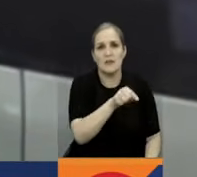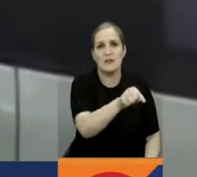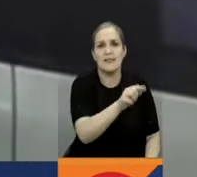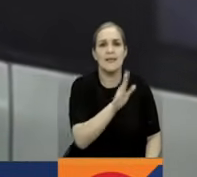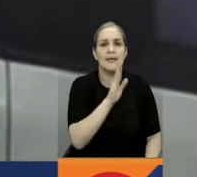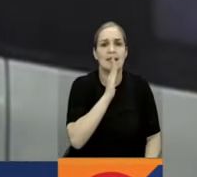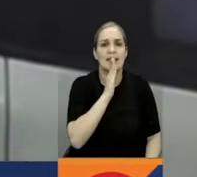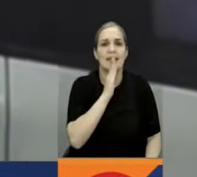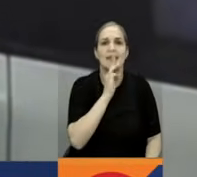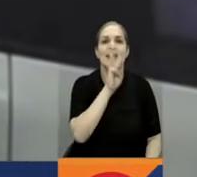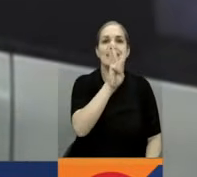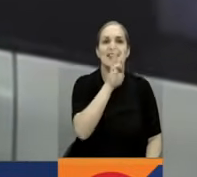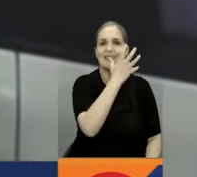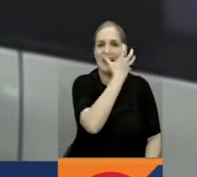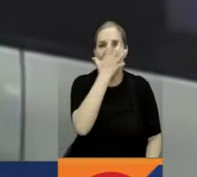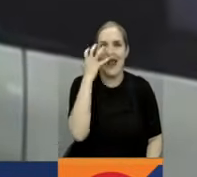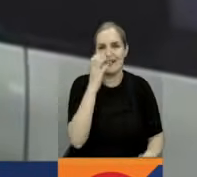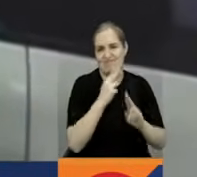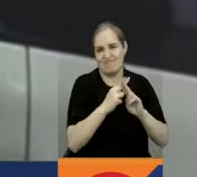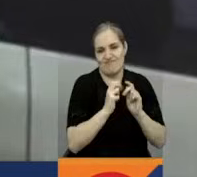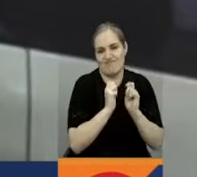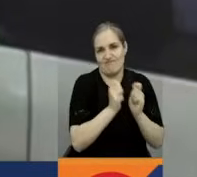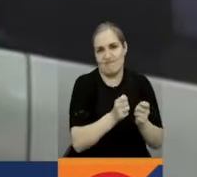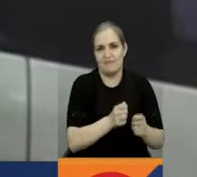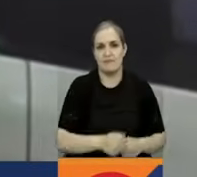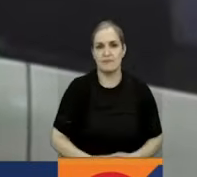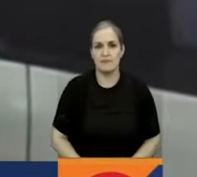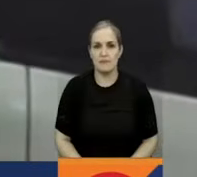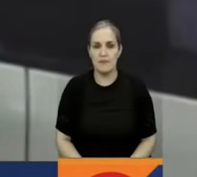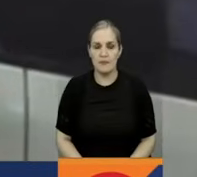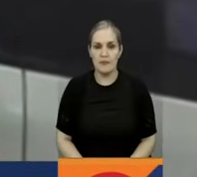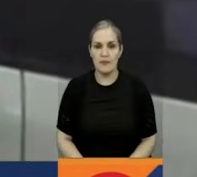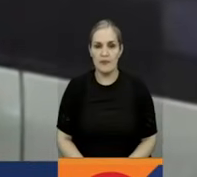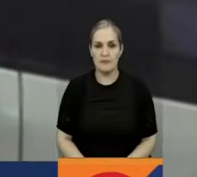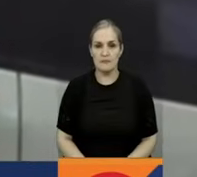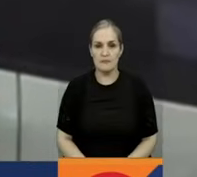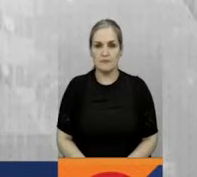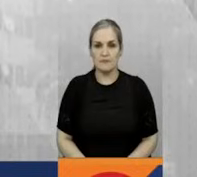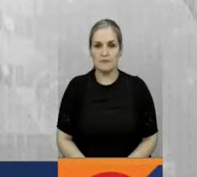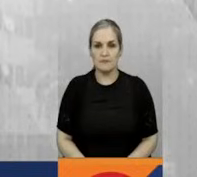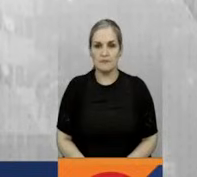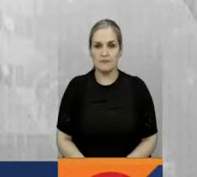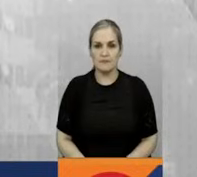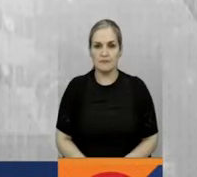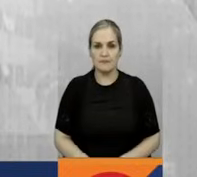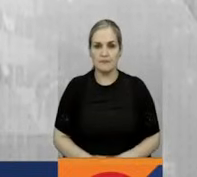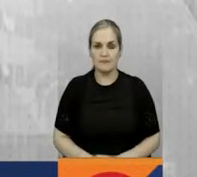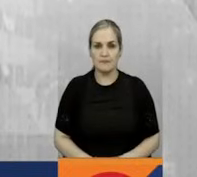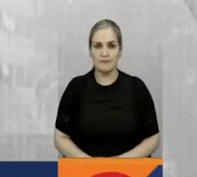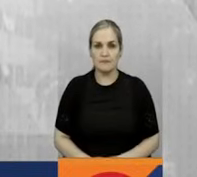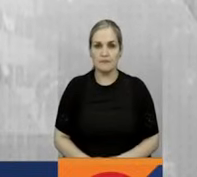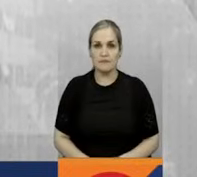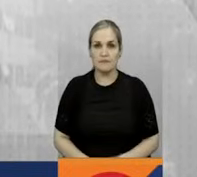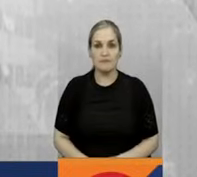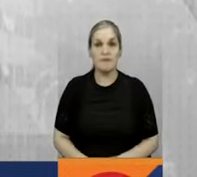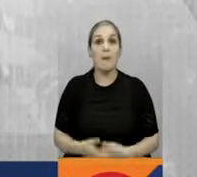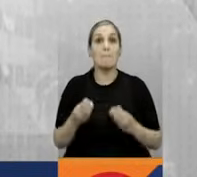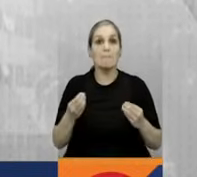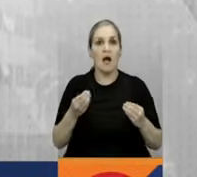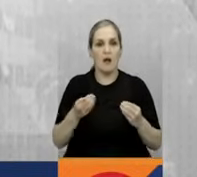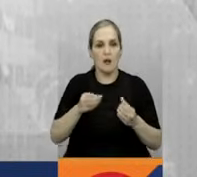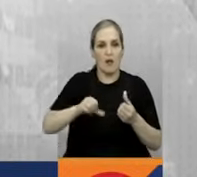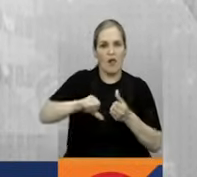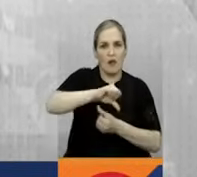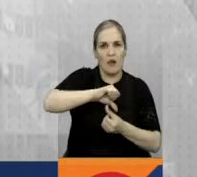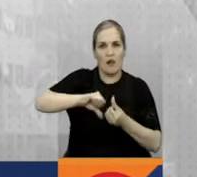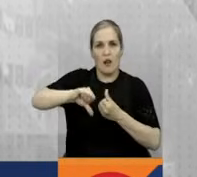Tres Caras. Don Obed, usted tiene derecho a guardar silencio, todo lo que diga puede ser utilizado en su contra. Con el fin de continuar manejando el más